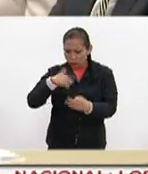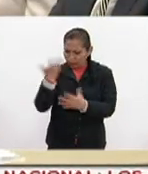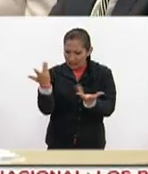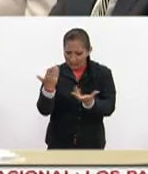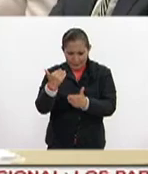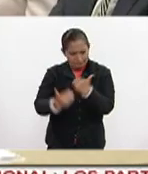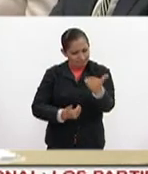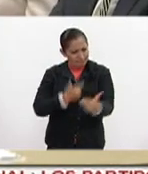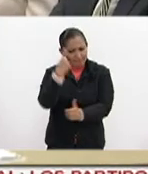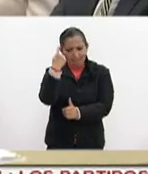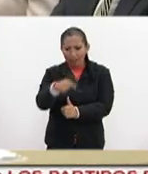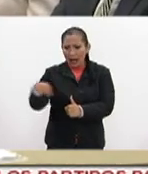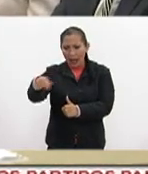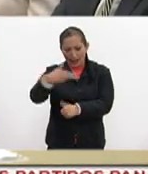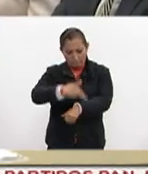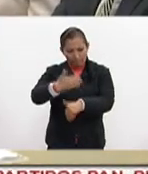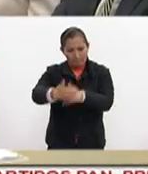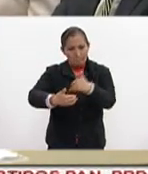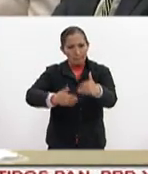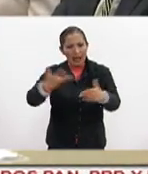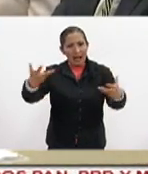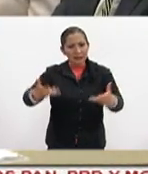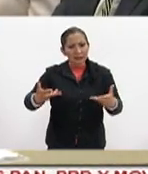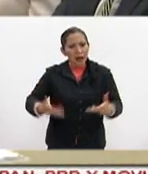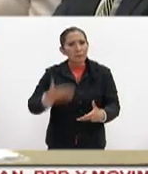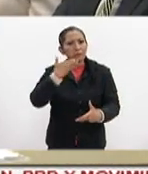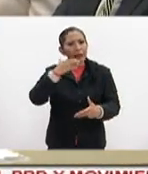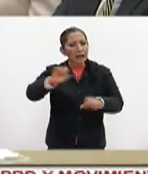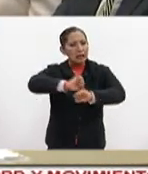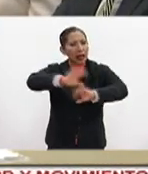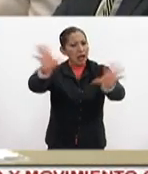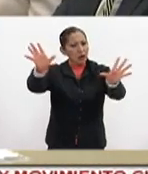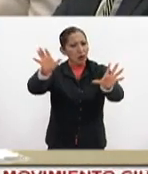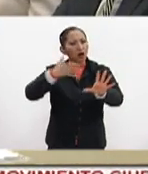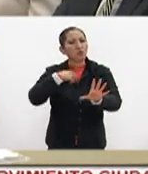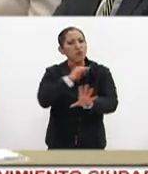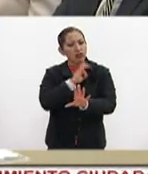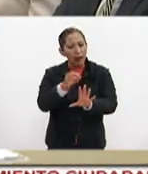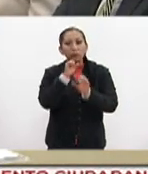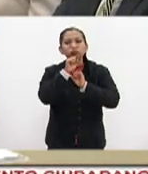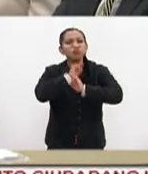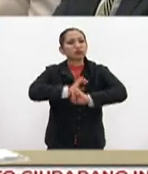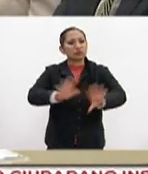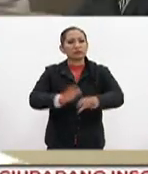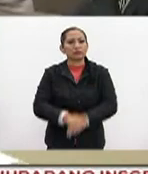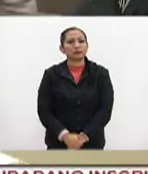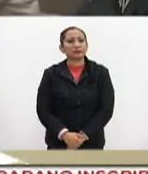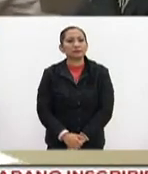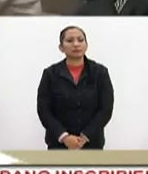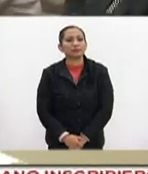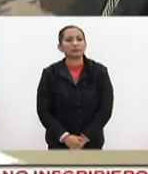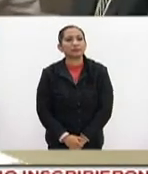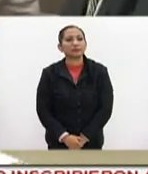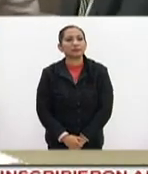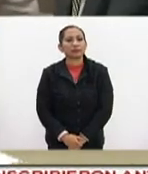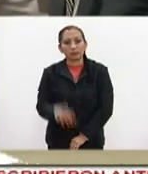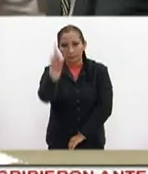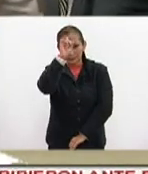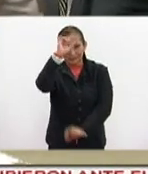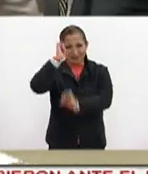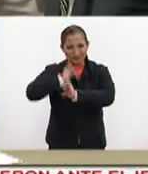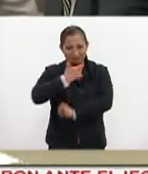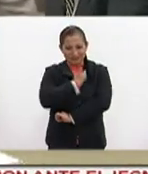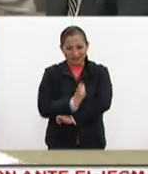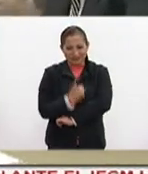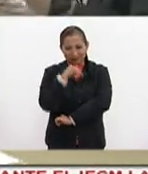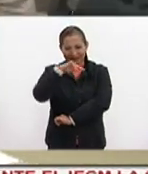parte para que este proceso sea lo más claro posible y podamos difundirlo así. El consejero